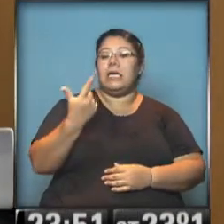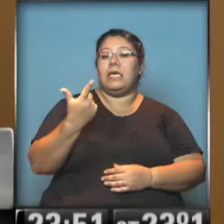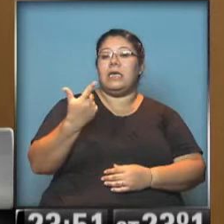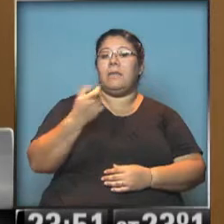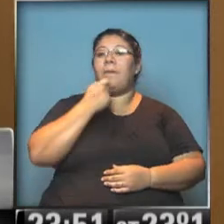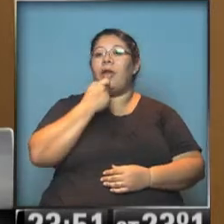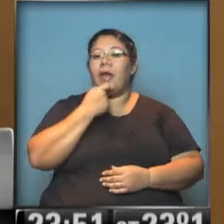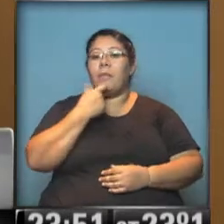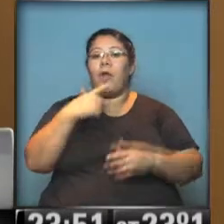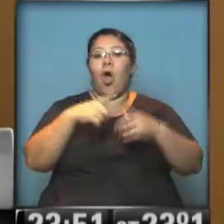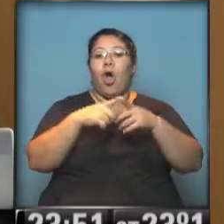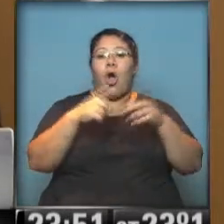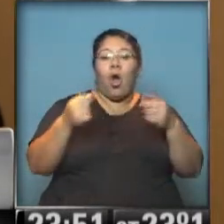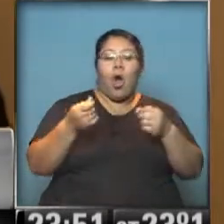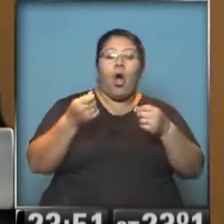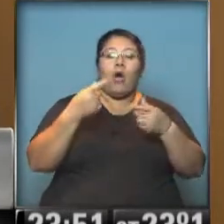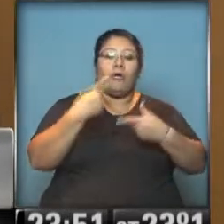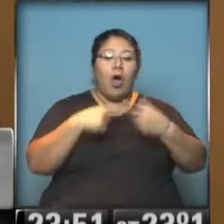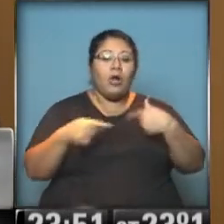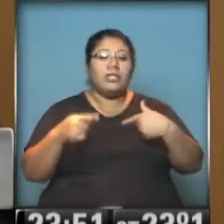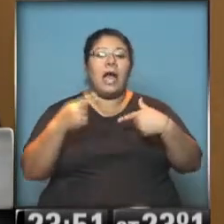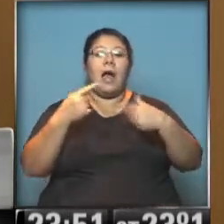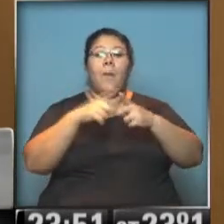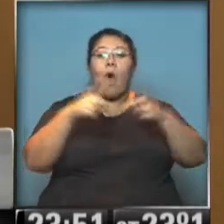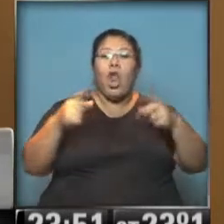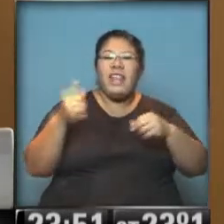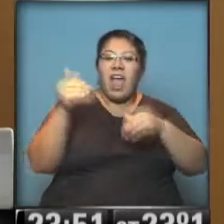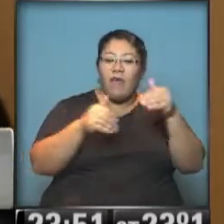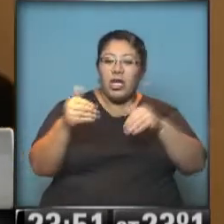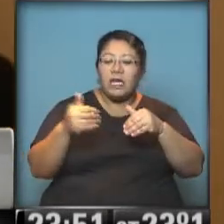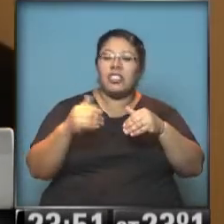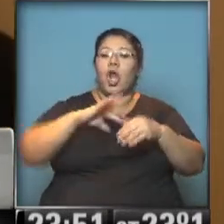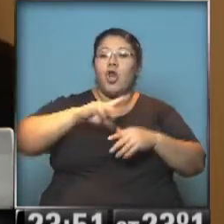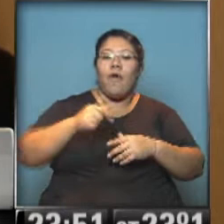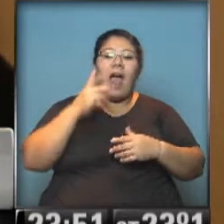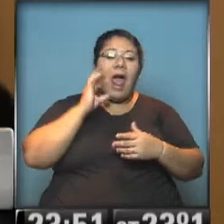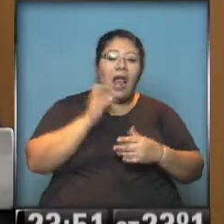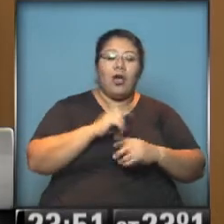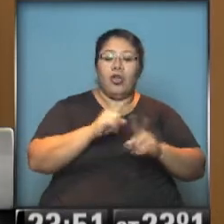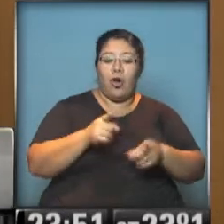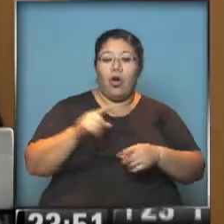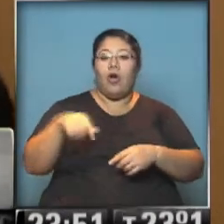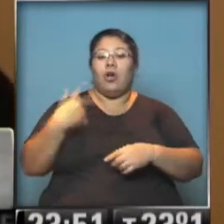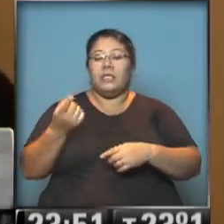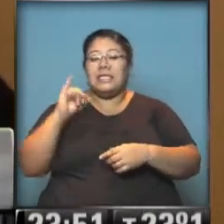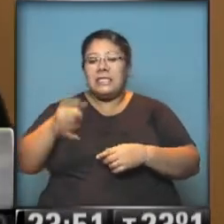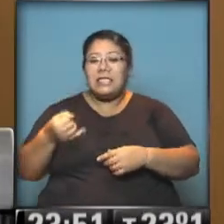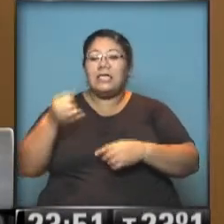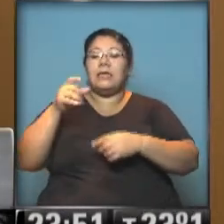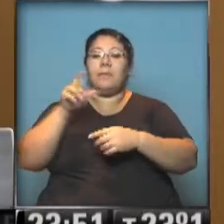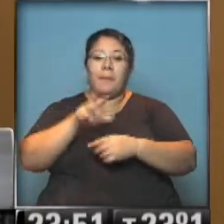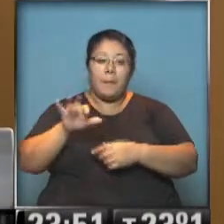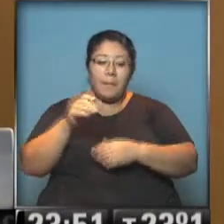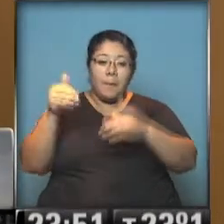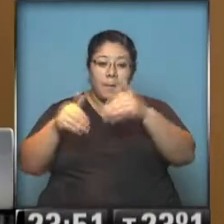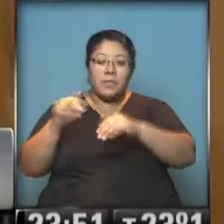hagan maniobras en el cuarto oscuro. Bueno, en función de las necesidades de una interna oficial. Digo esto porque resulta